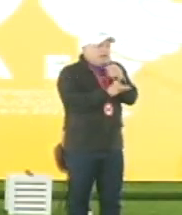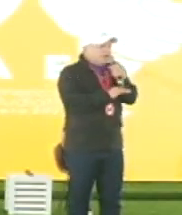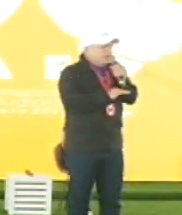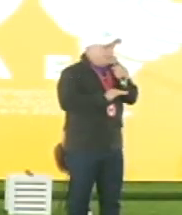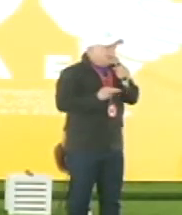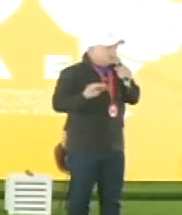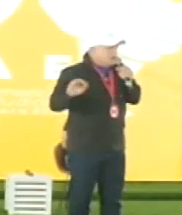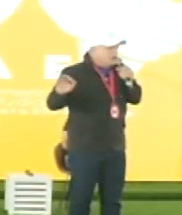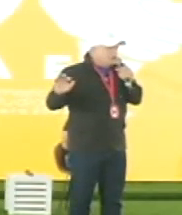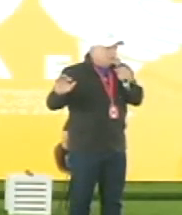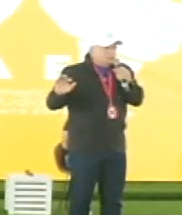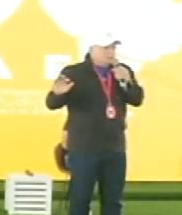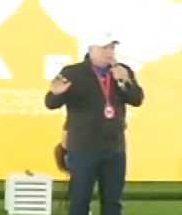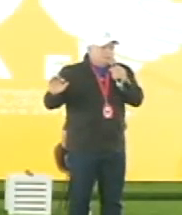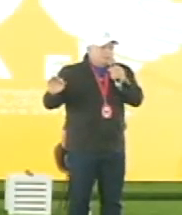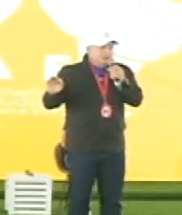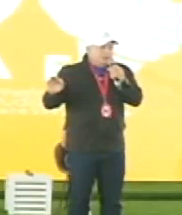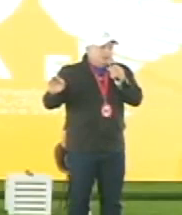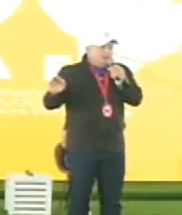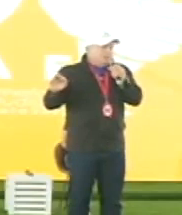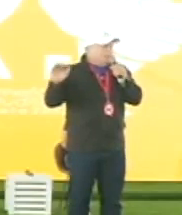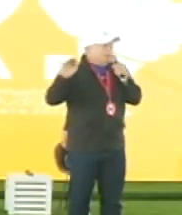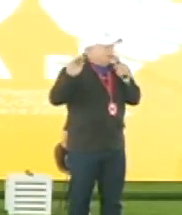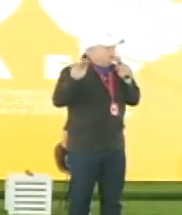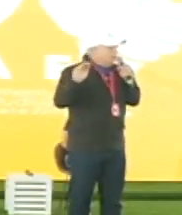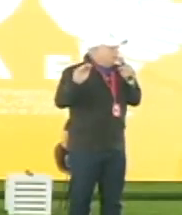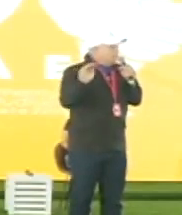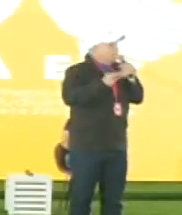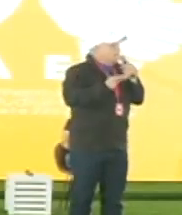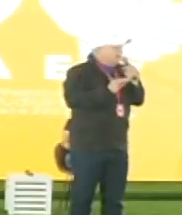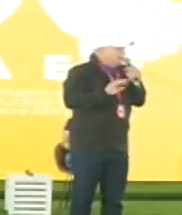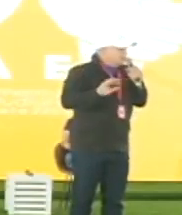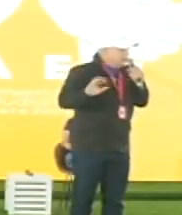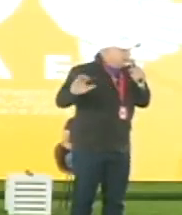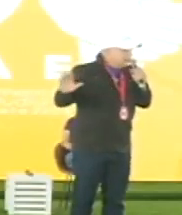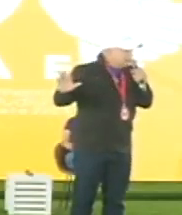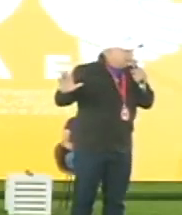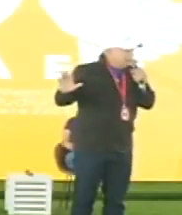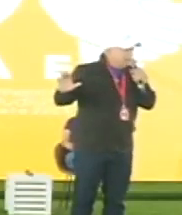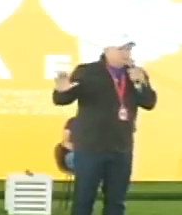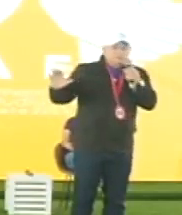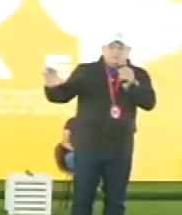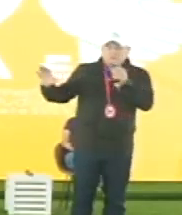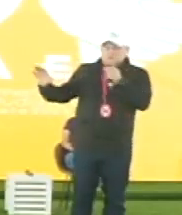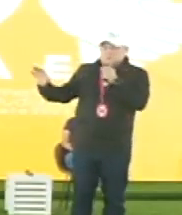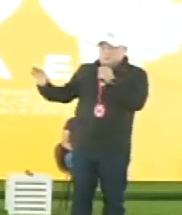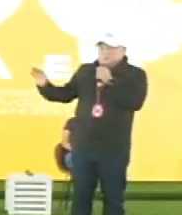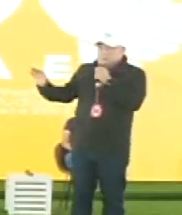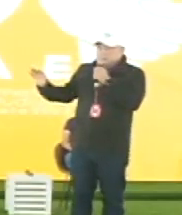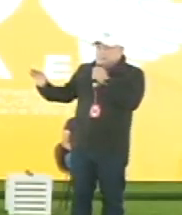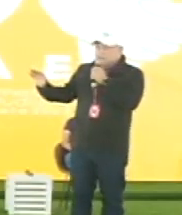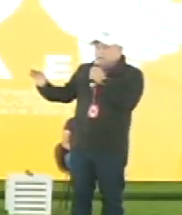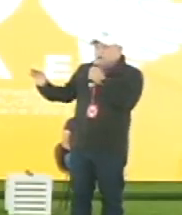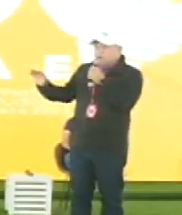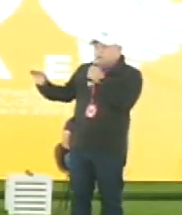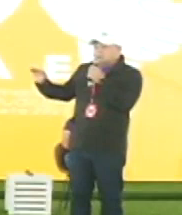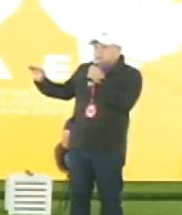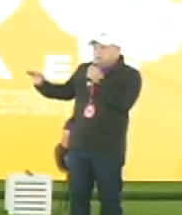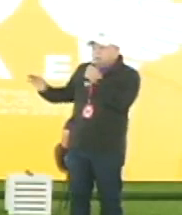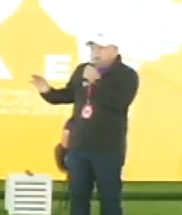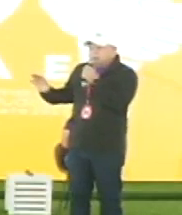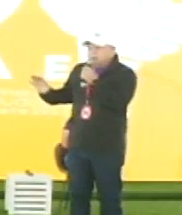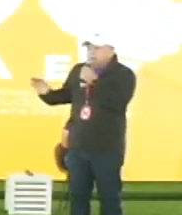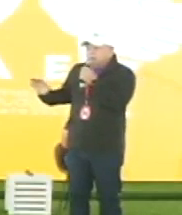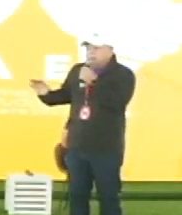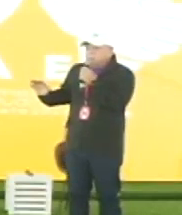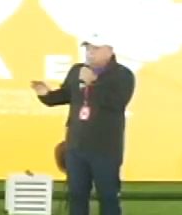No hay comparación. El primero de enero se va Bolsonaro. Se acabó el